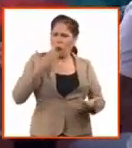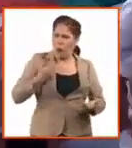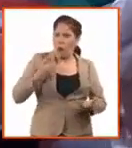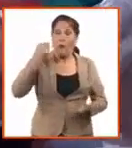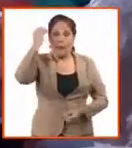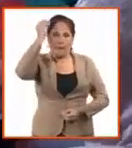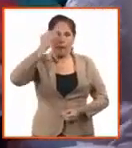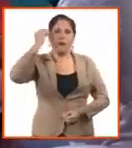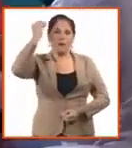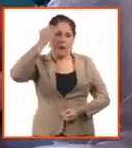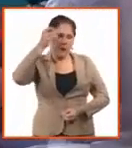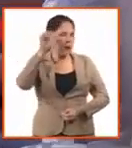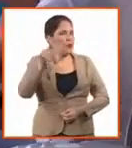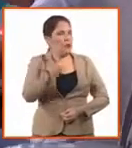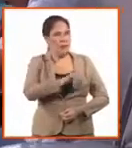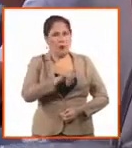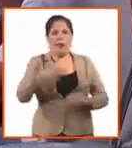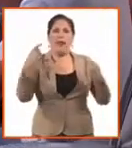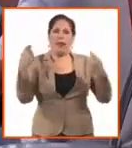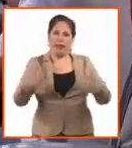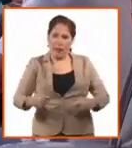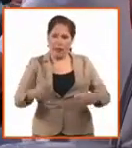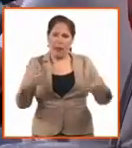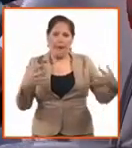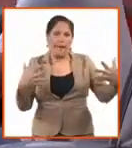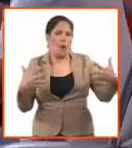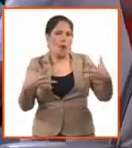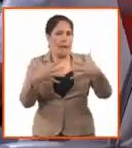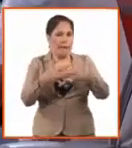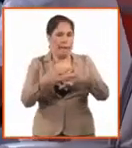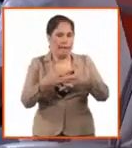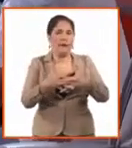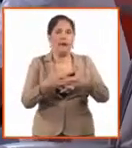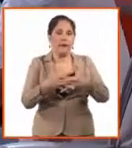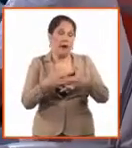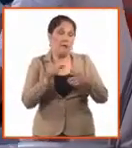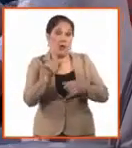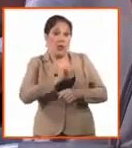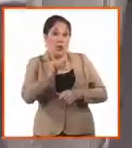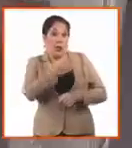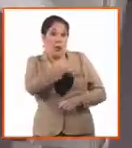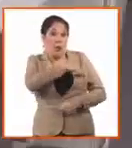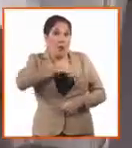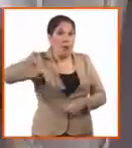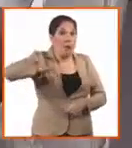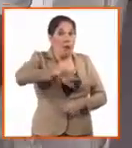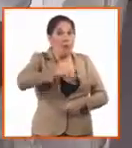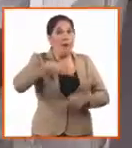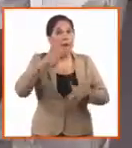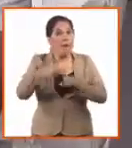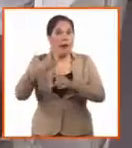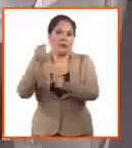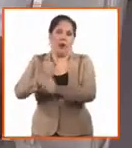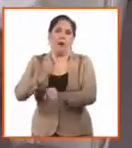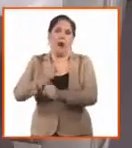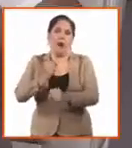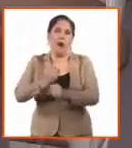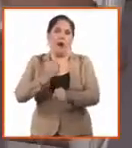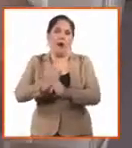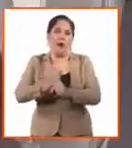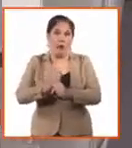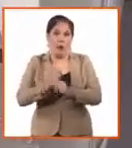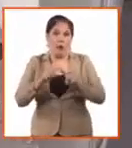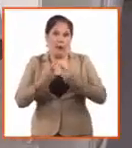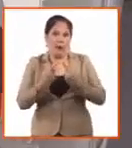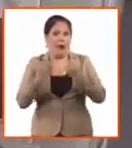específico tienen que pensar también cómo se combina y cómo se hace compatible como decíamos ahorita los asuntos que específicos con